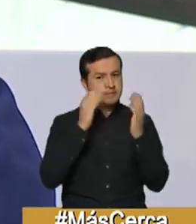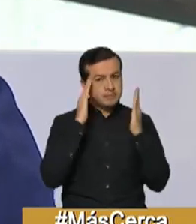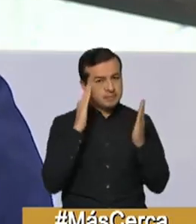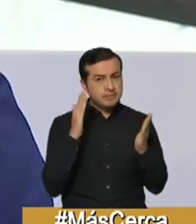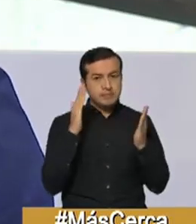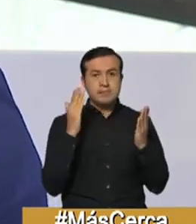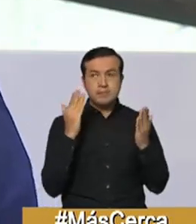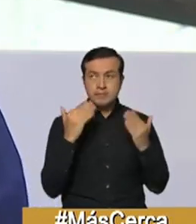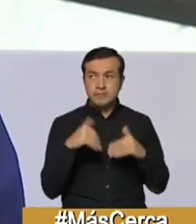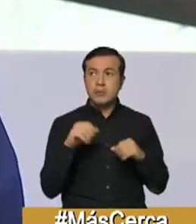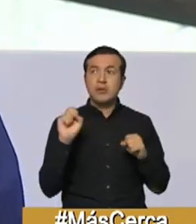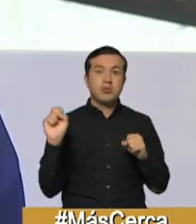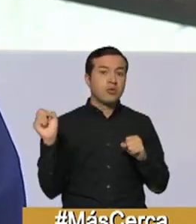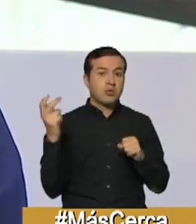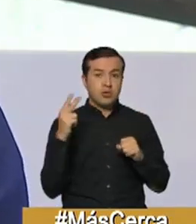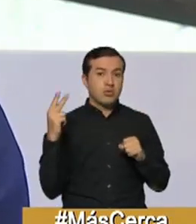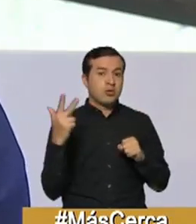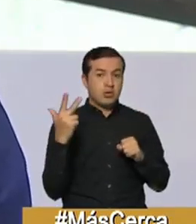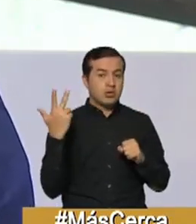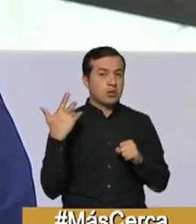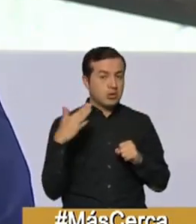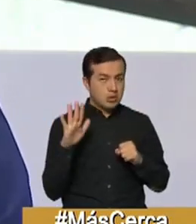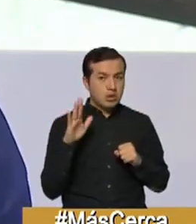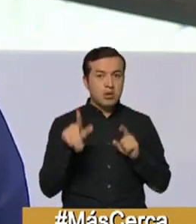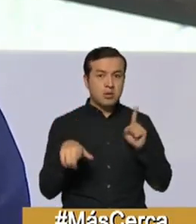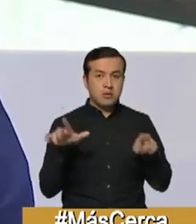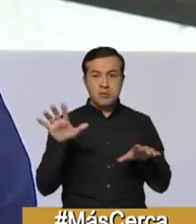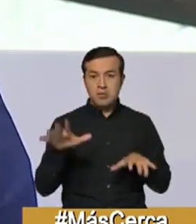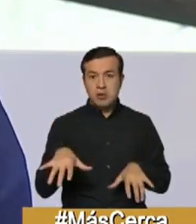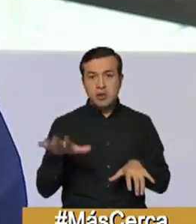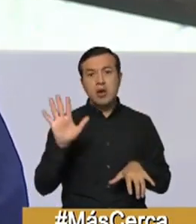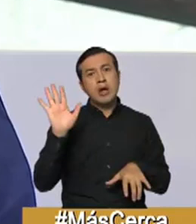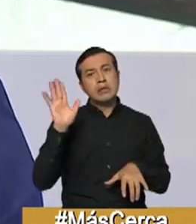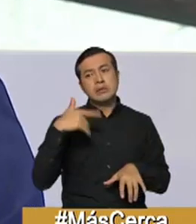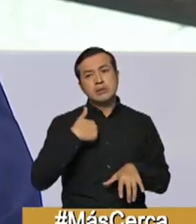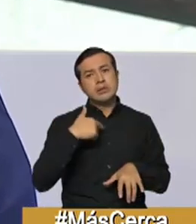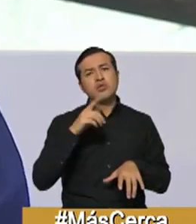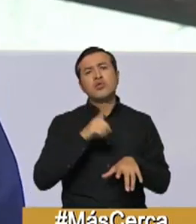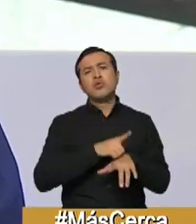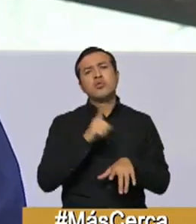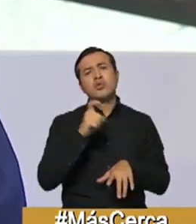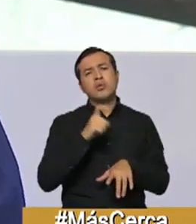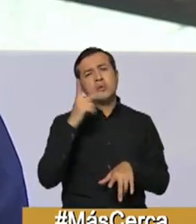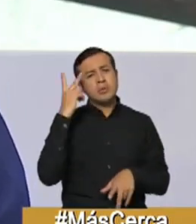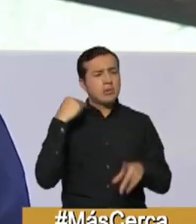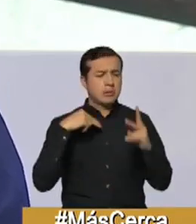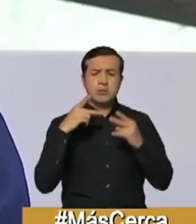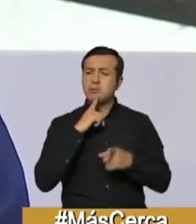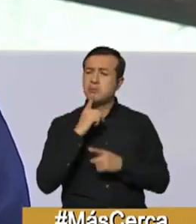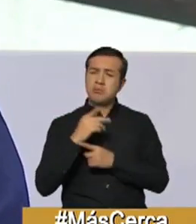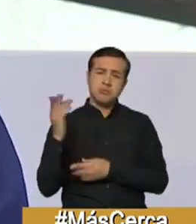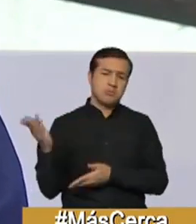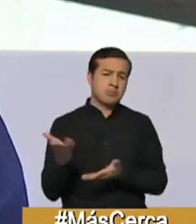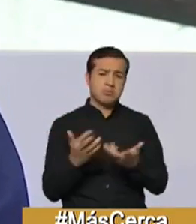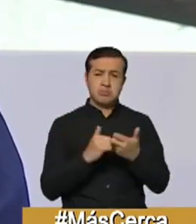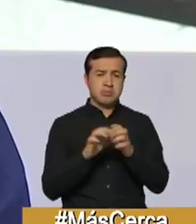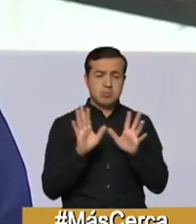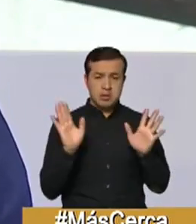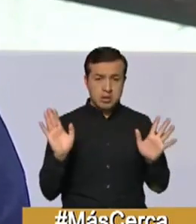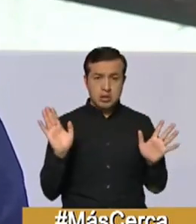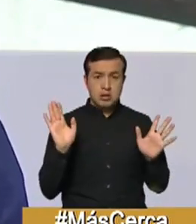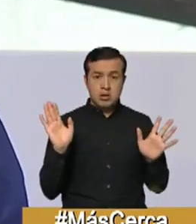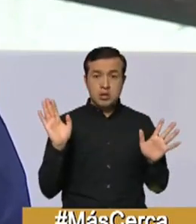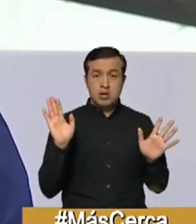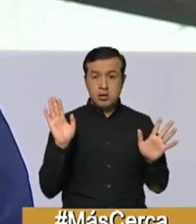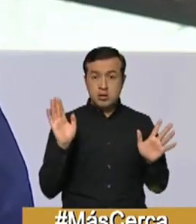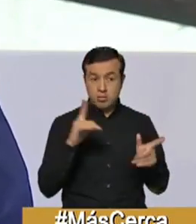nos ha subido ya unas 2 o 3 veces. Han venido con sus perritos, mire, doctor, ¿sabe que necesitamos una peluquería? Sí, déjelos, no hay problema. Pero